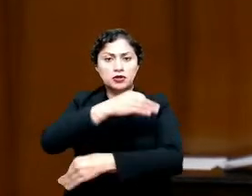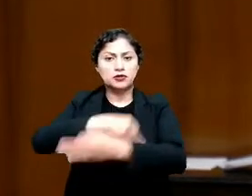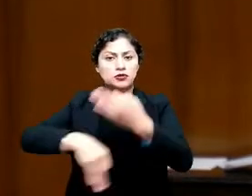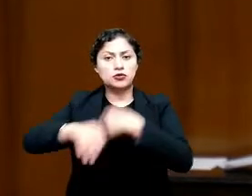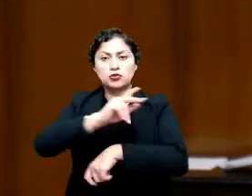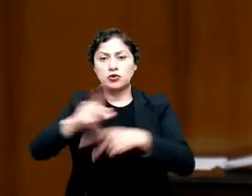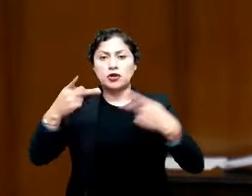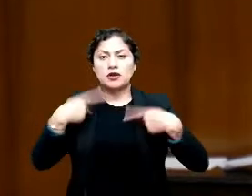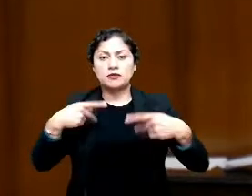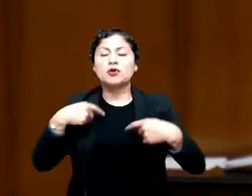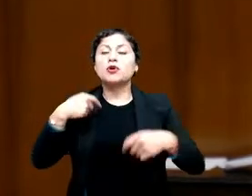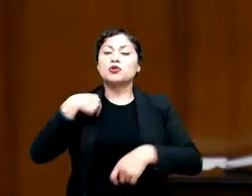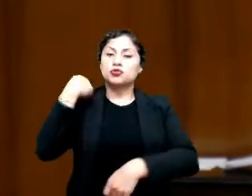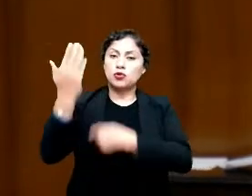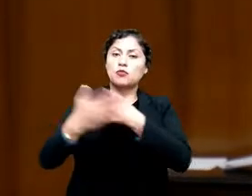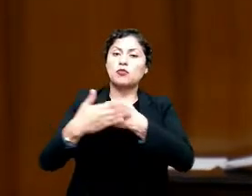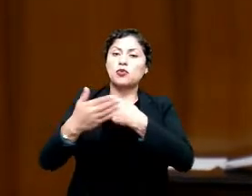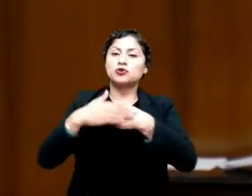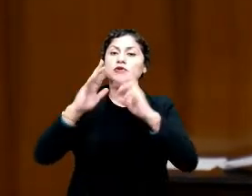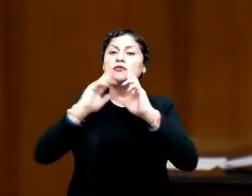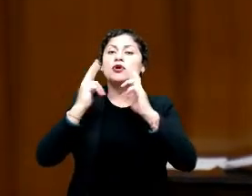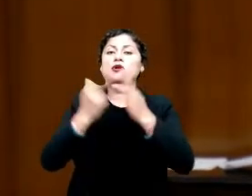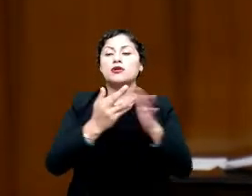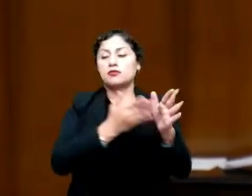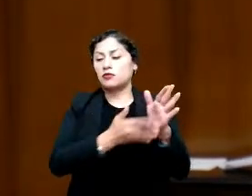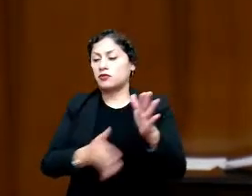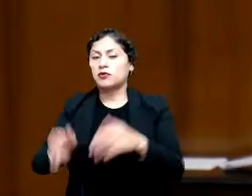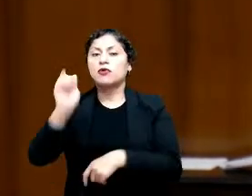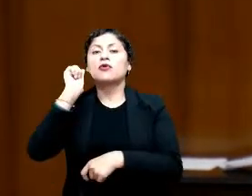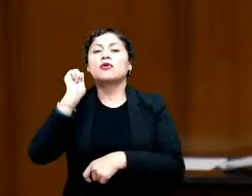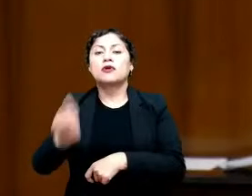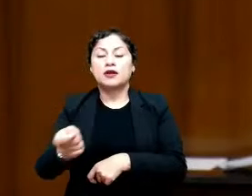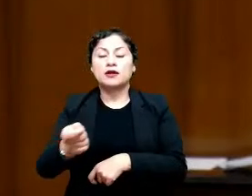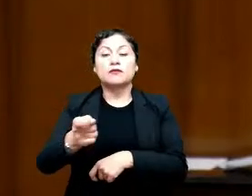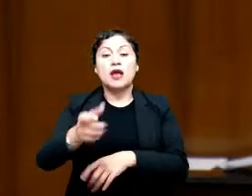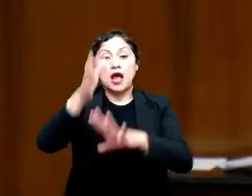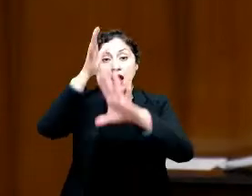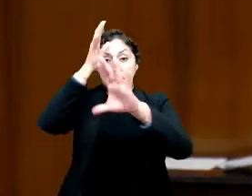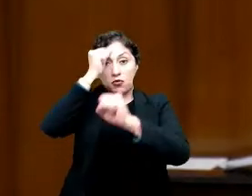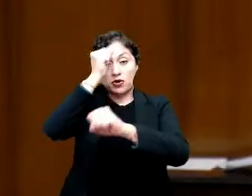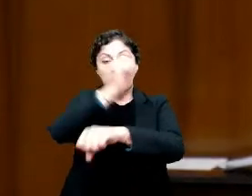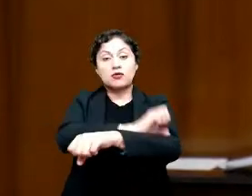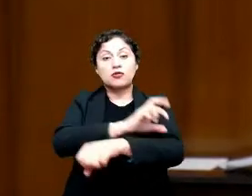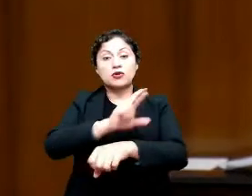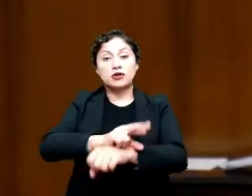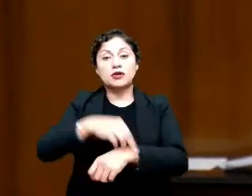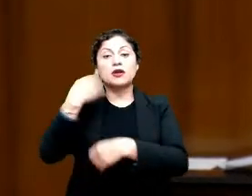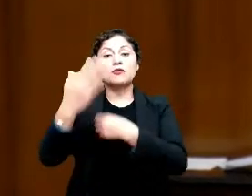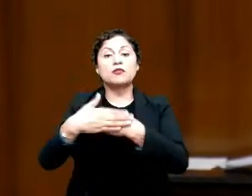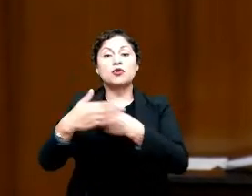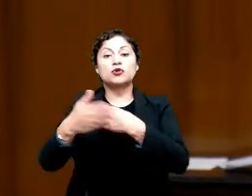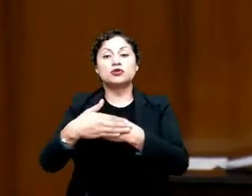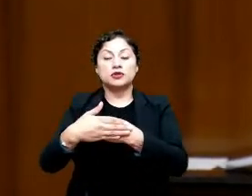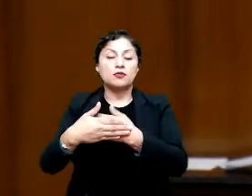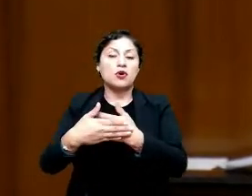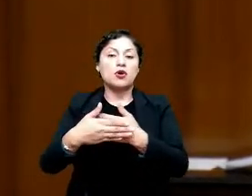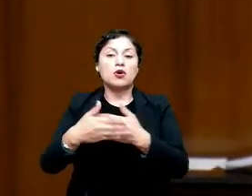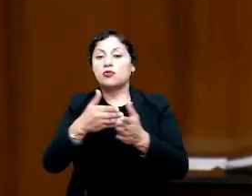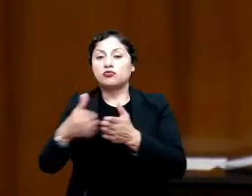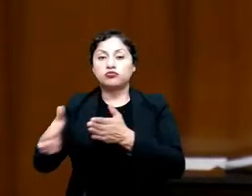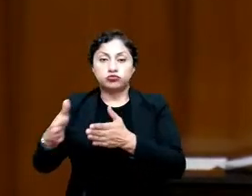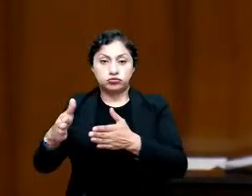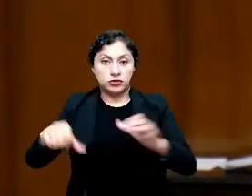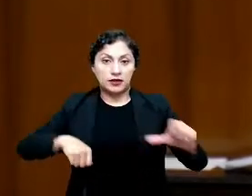reunión para ver los resultados que hemos obtenido y coordinar las acciones a seguir en este último año de gobierno. Las